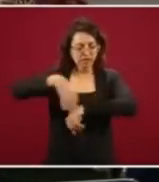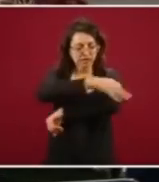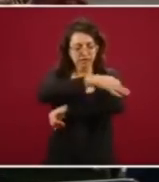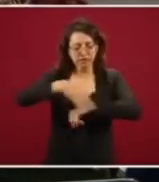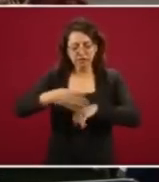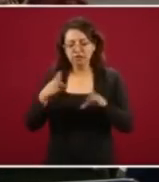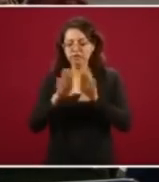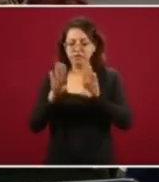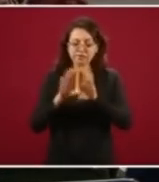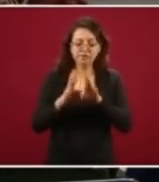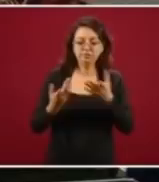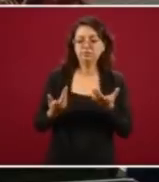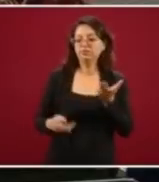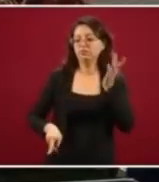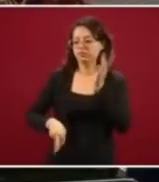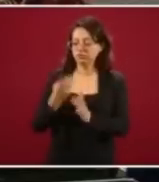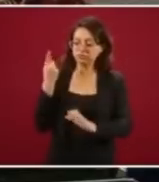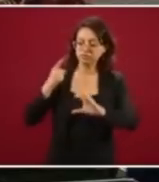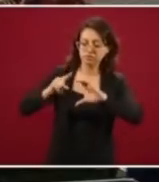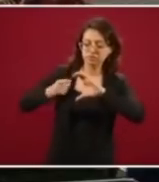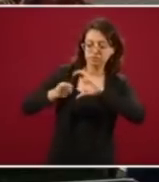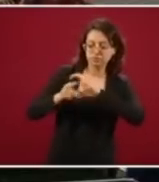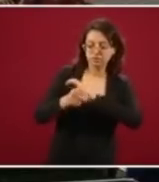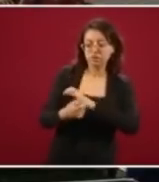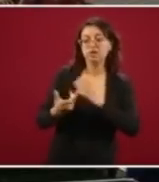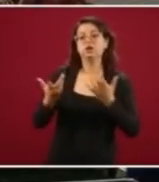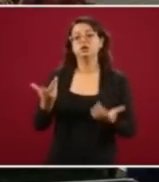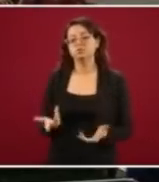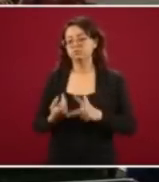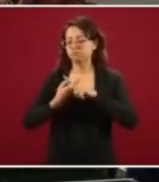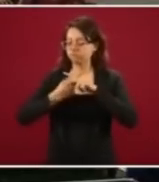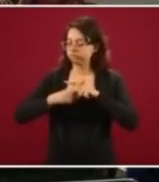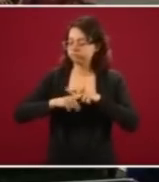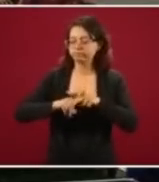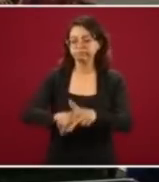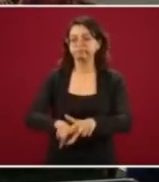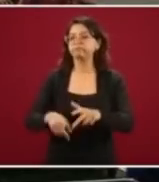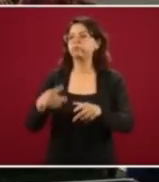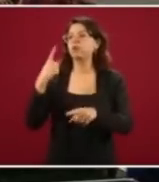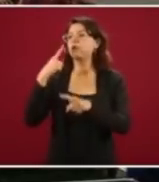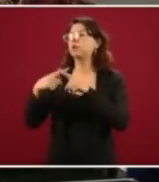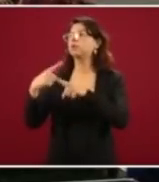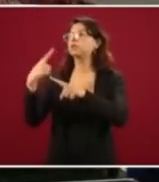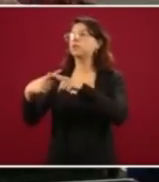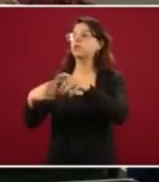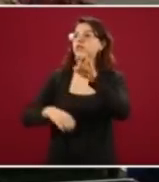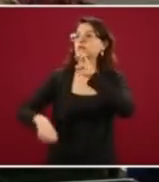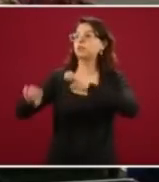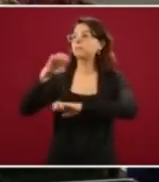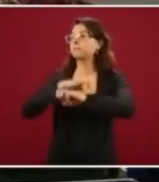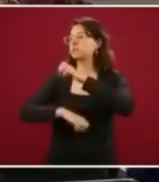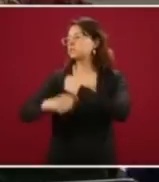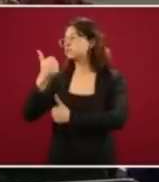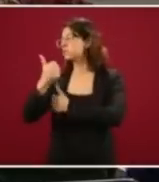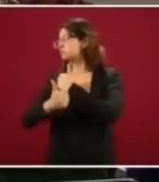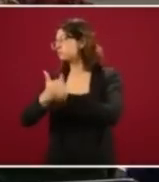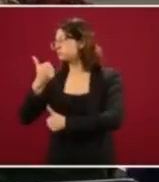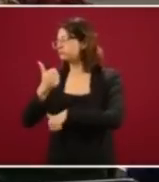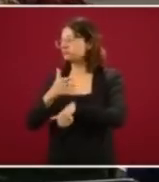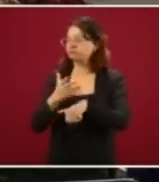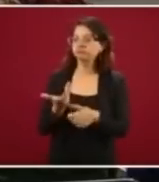inclinado y a partir de ahí iniciaría todo el proceso de licitación para estar en